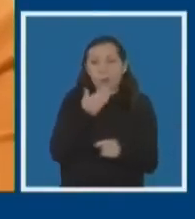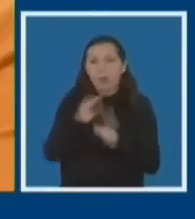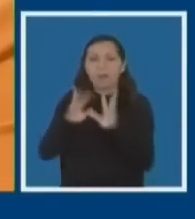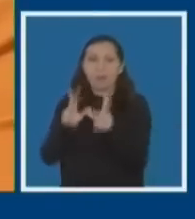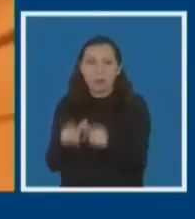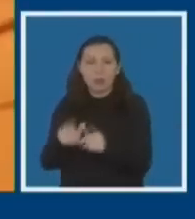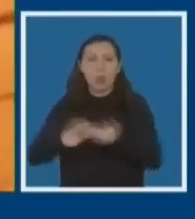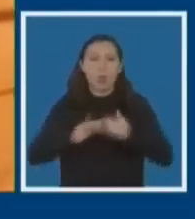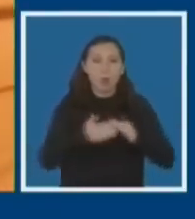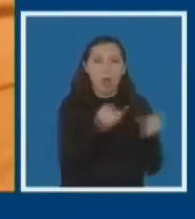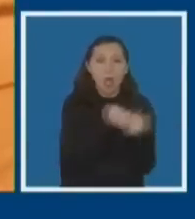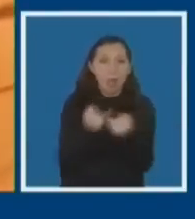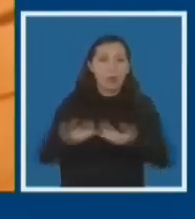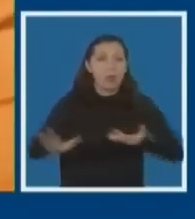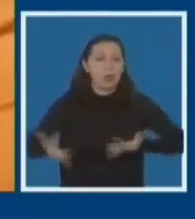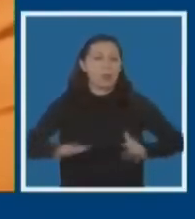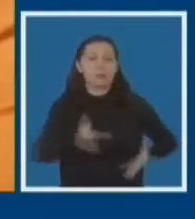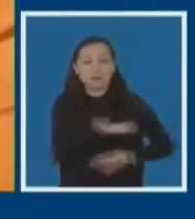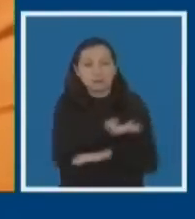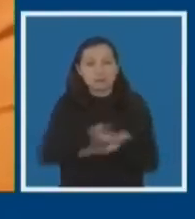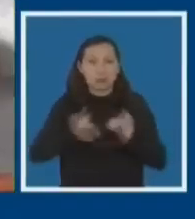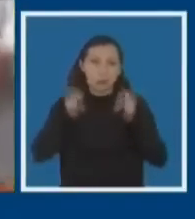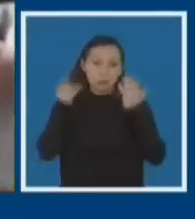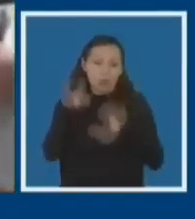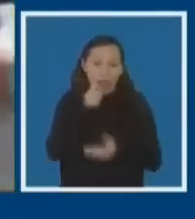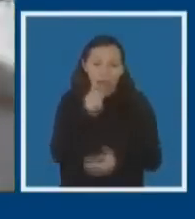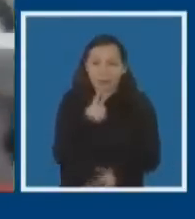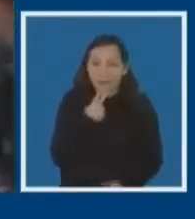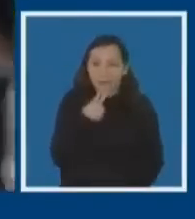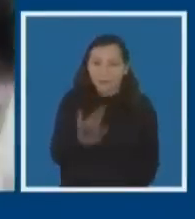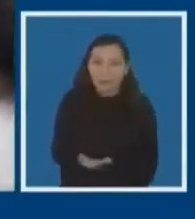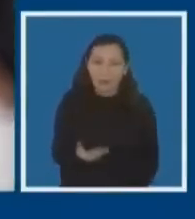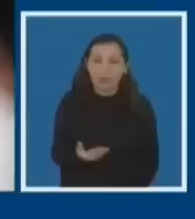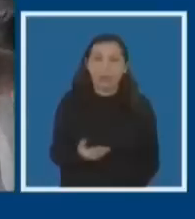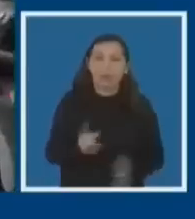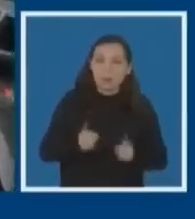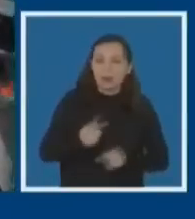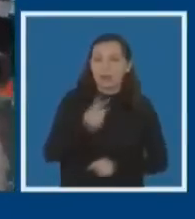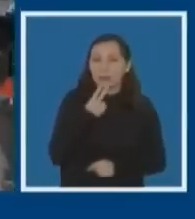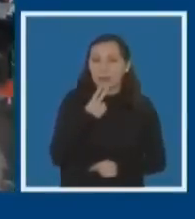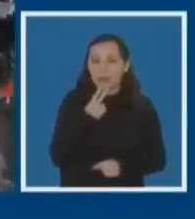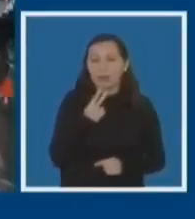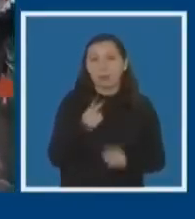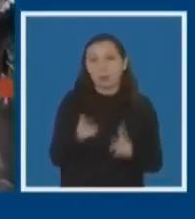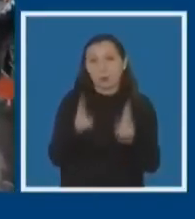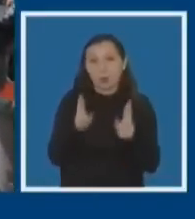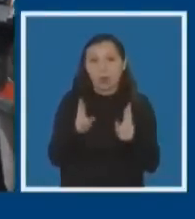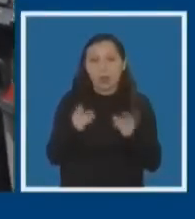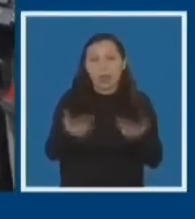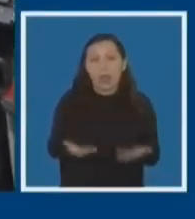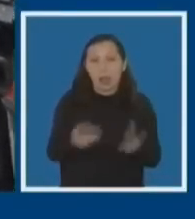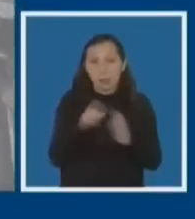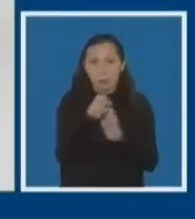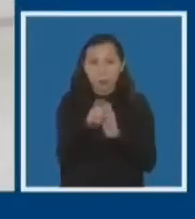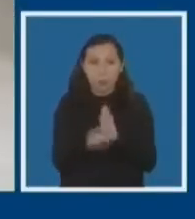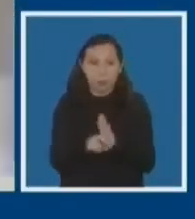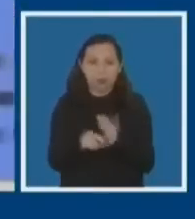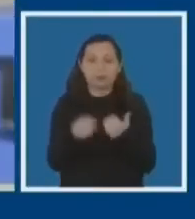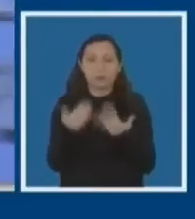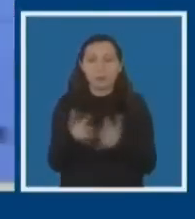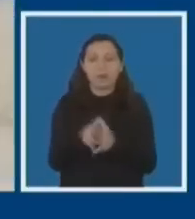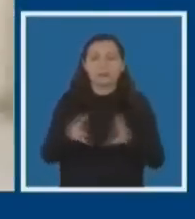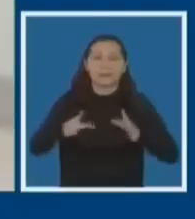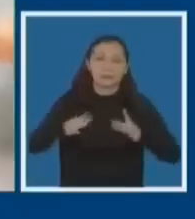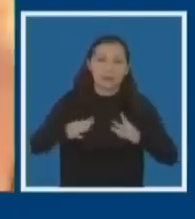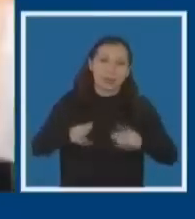la comunidad, con los amigos, porque la vida se trata de eso, ¿no? La vida hay que vivirla y esperamos con este proyecto darle